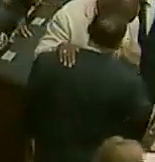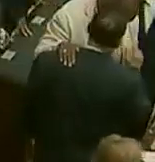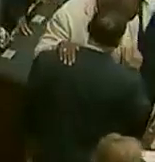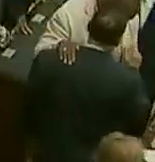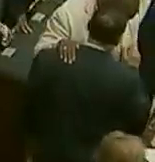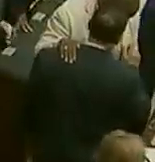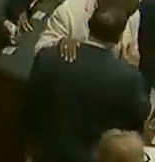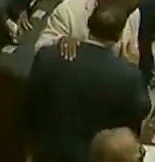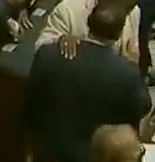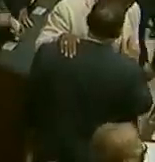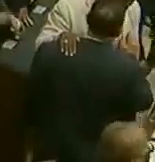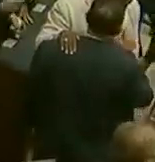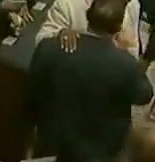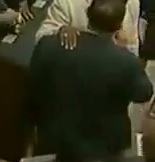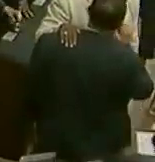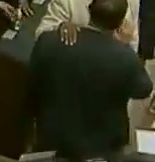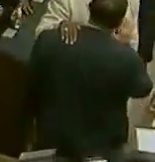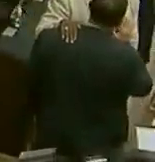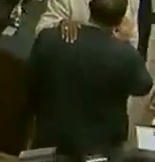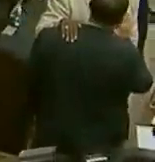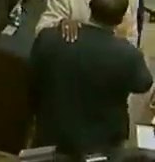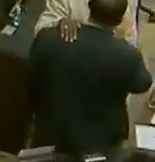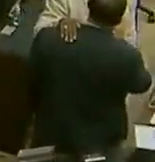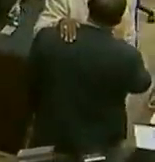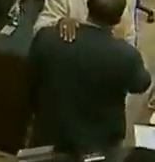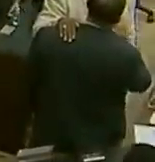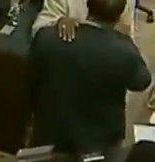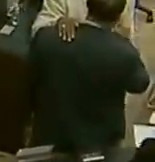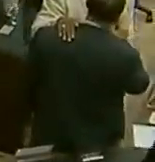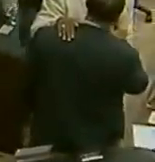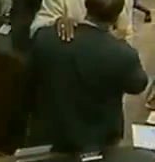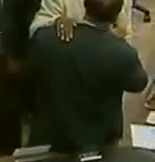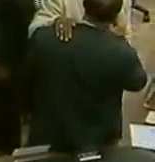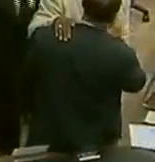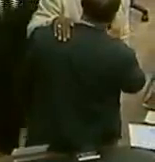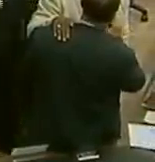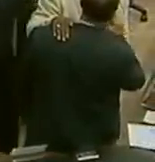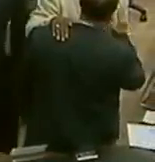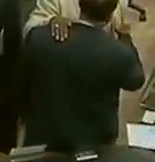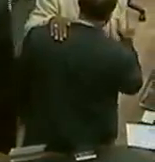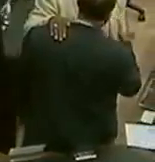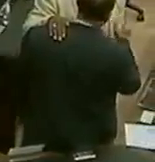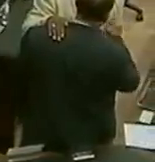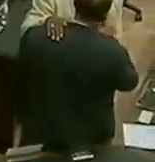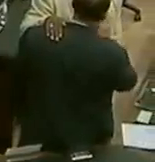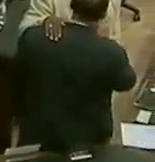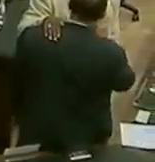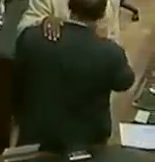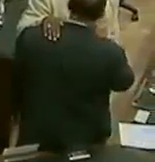diputado Edgardo Ramírez, siendo aprobado por unanimidad.